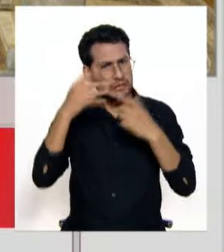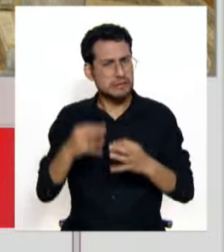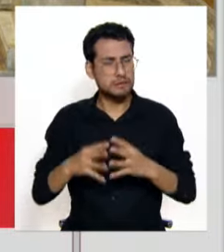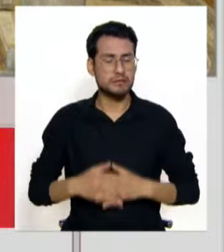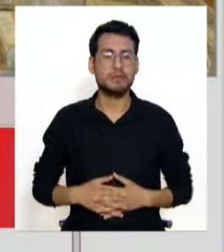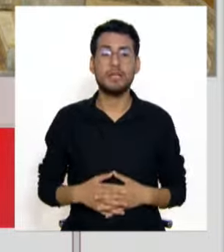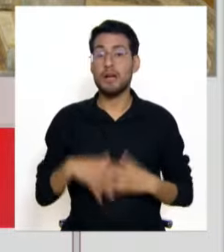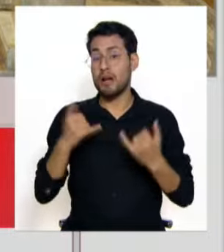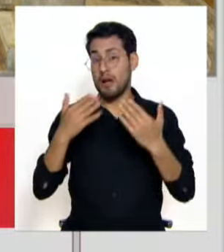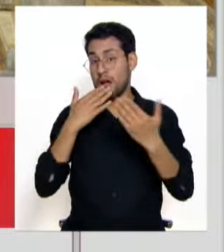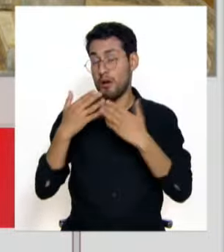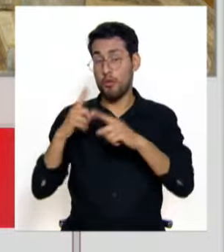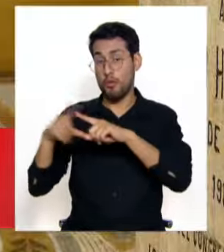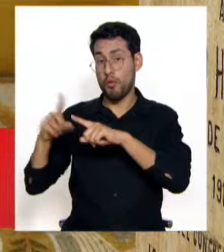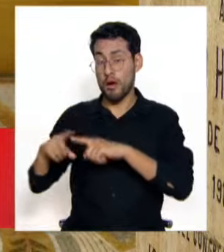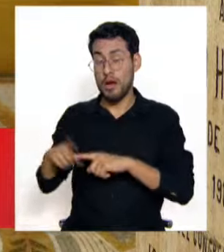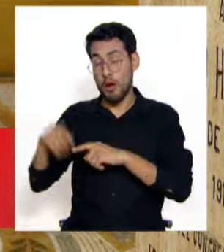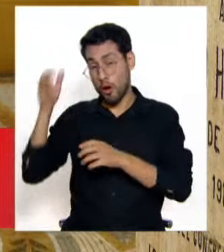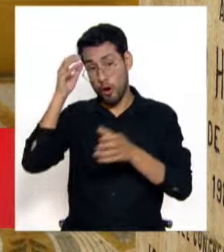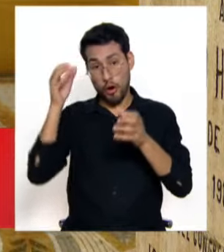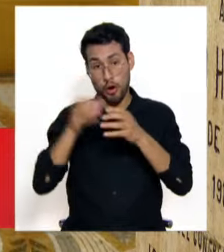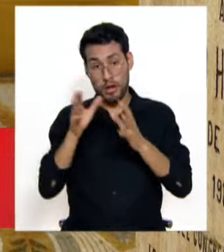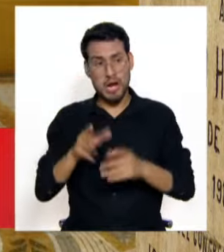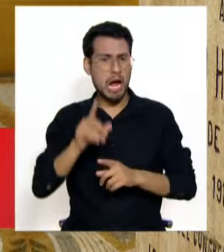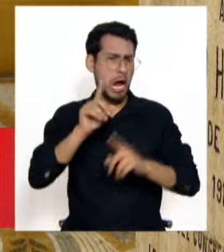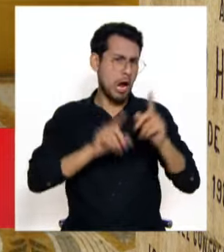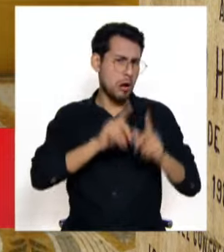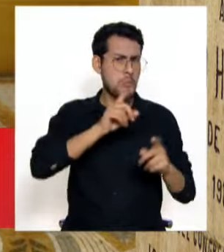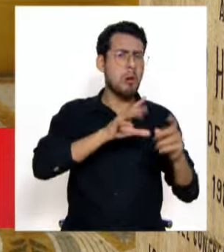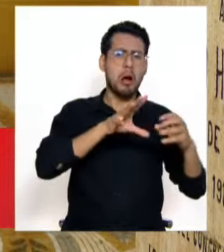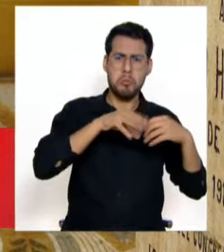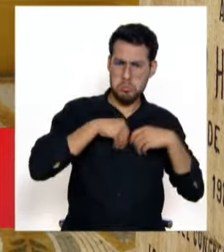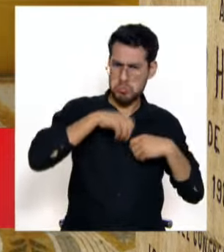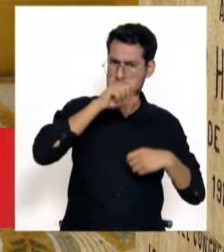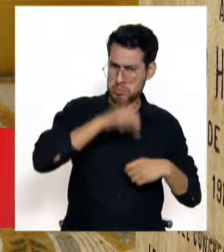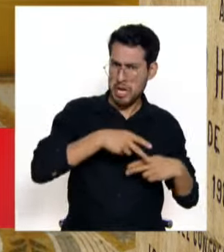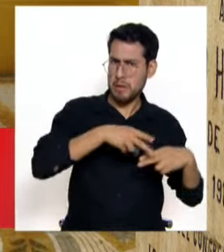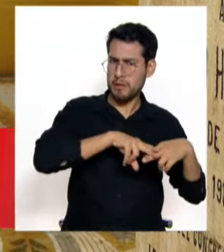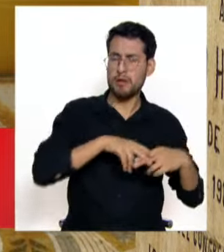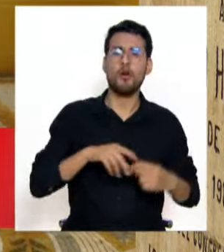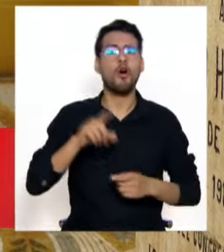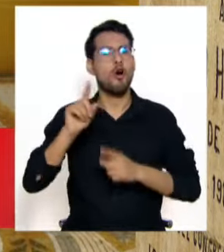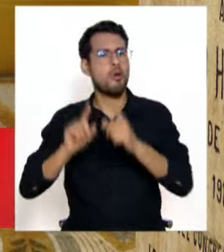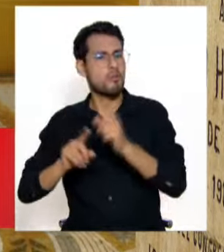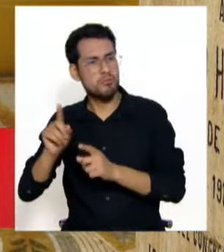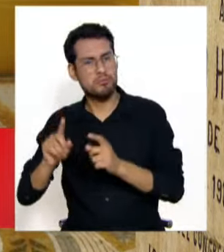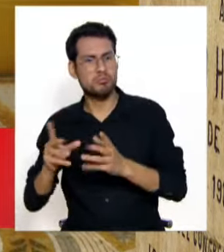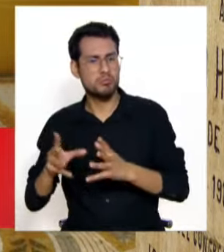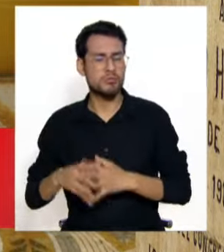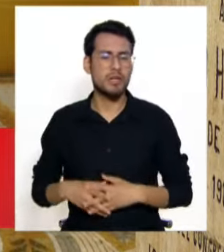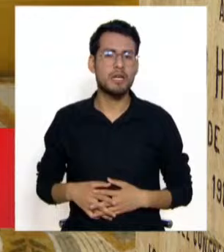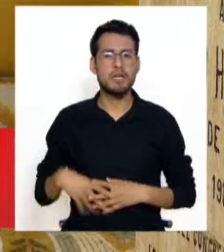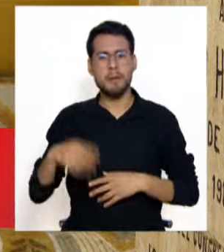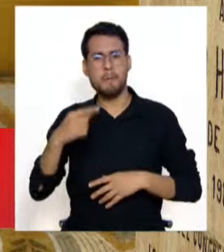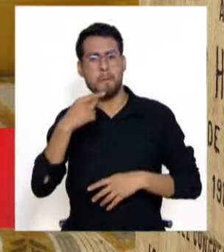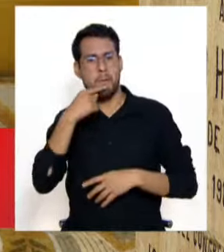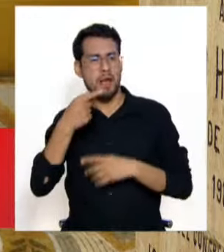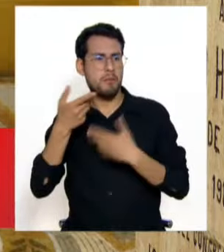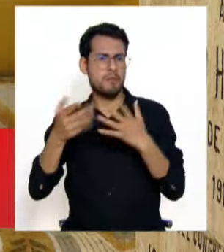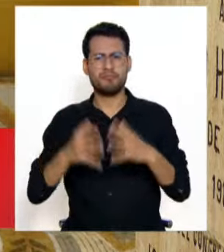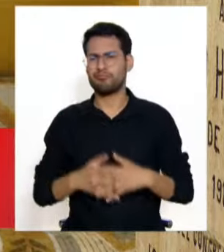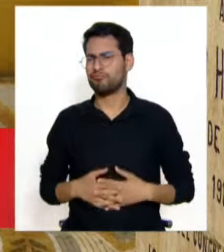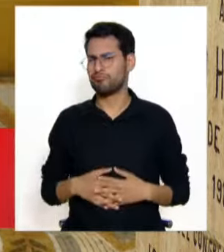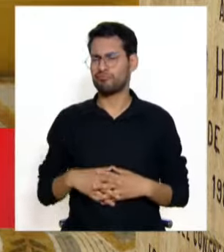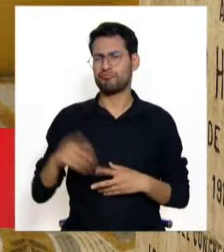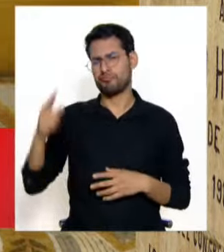decisión. Hemos conversado con diferentes parlamentarios, algunos están de acuerdo con este incremento y otros han también